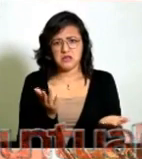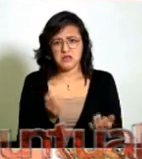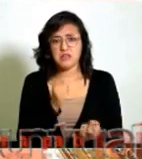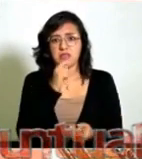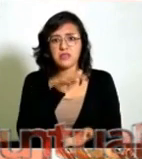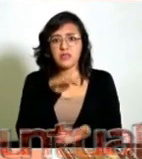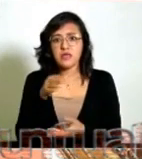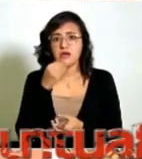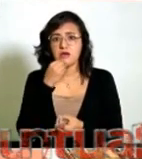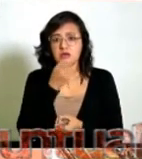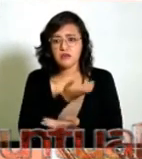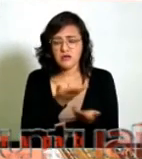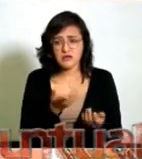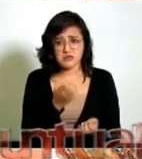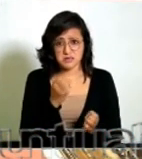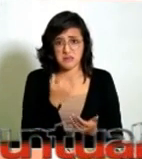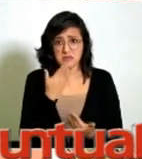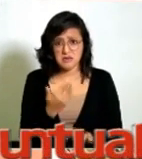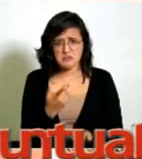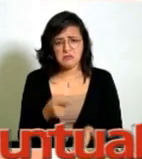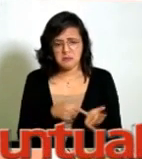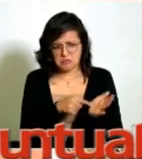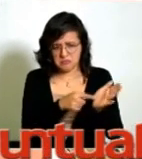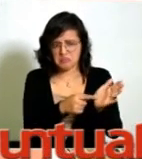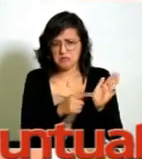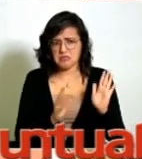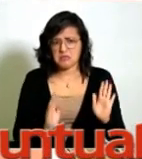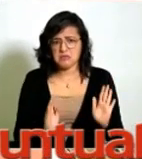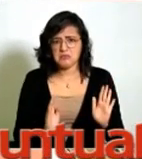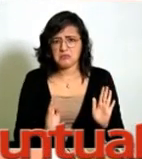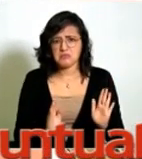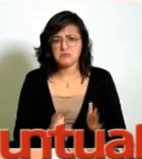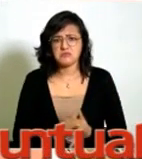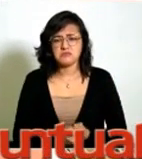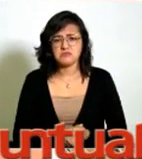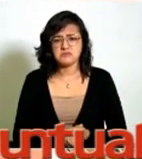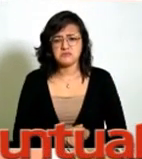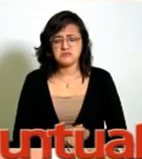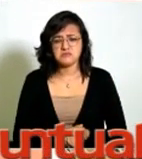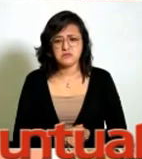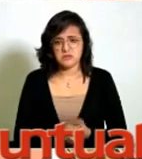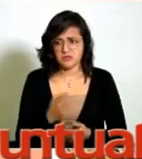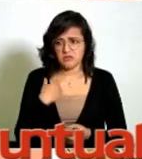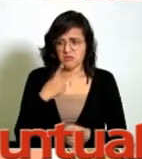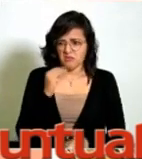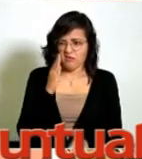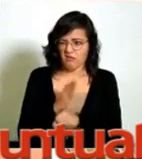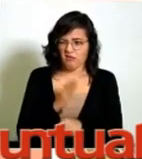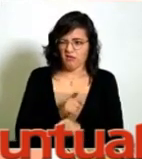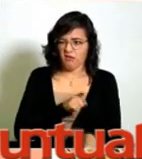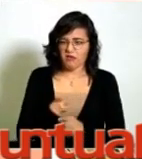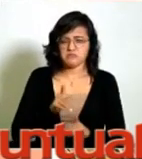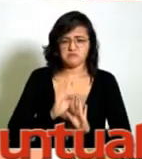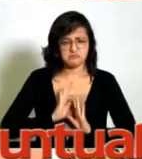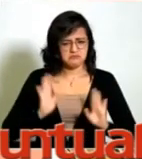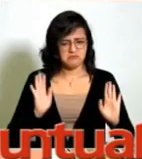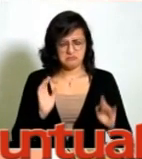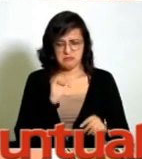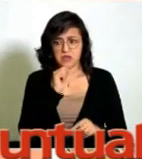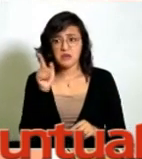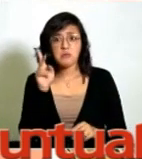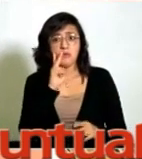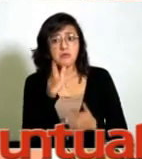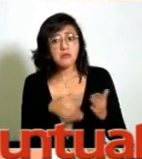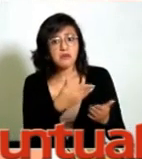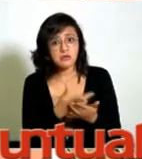despensas estuvo bien, pues que lo acredite. Si nadie le ha sancionado sobre eso,